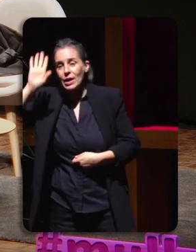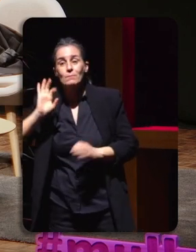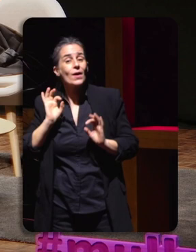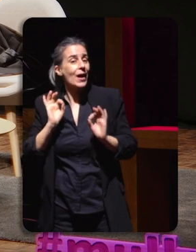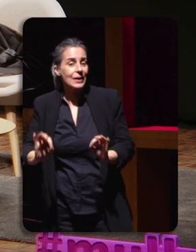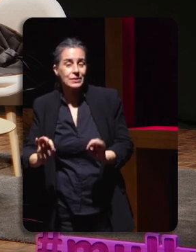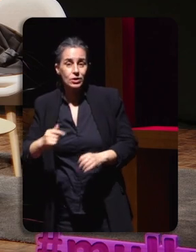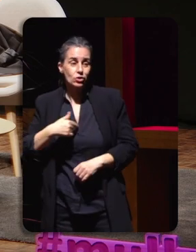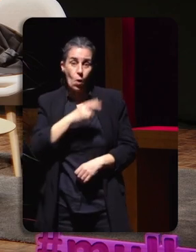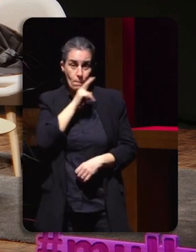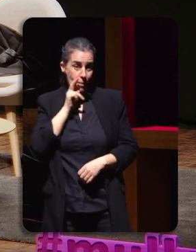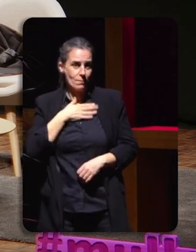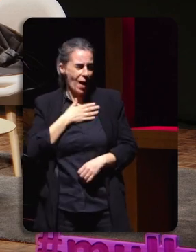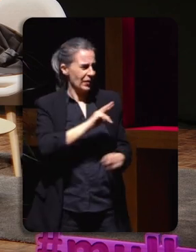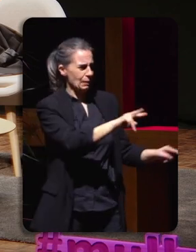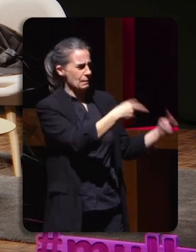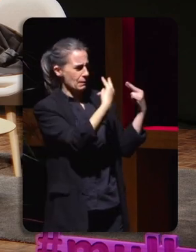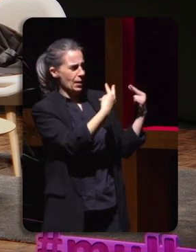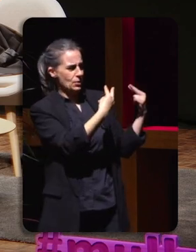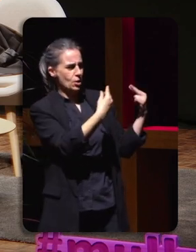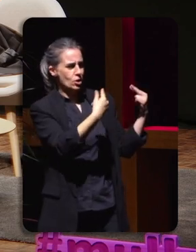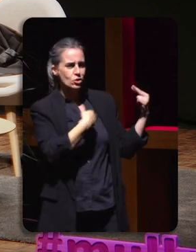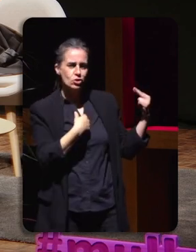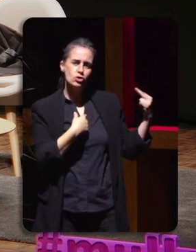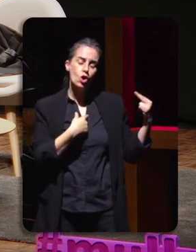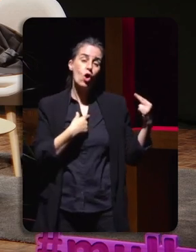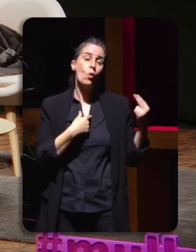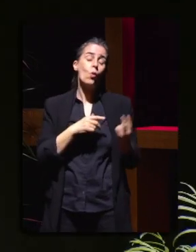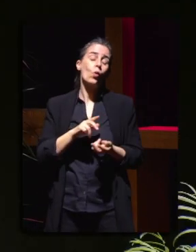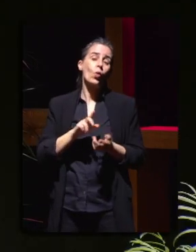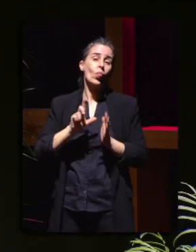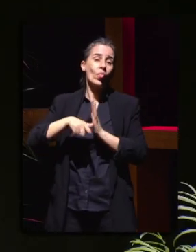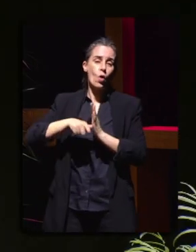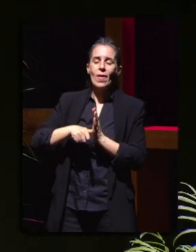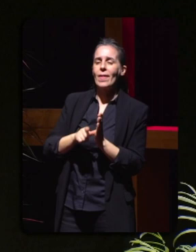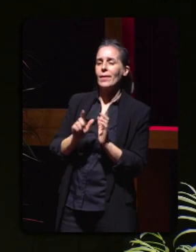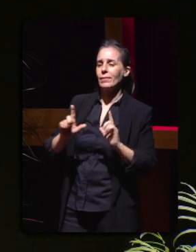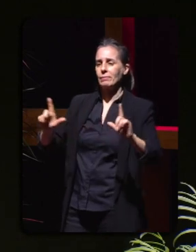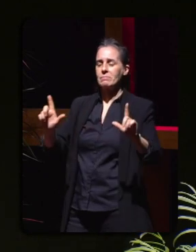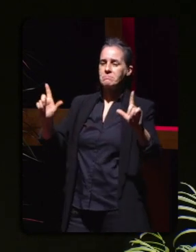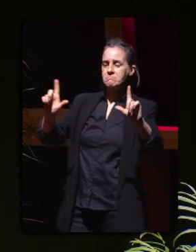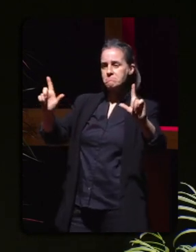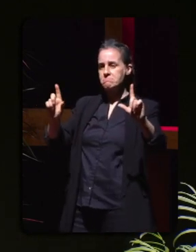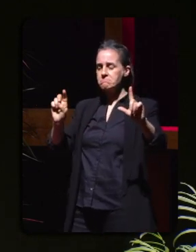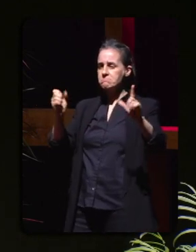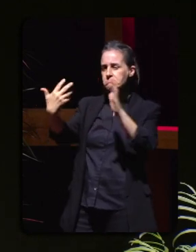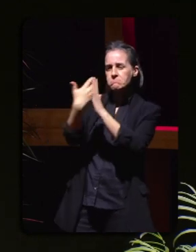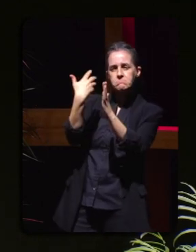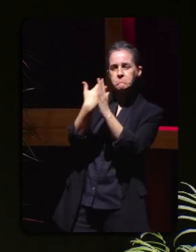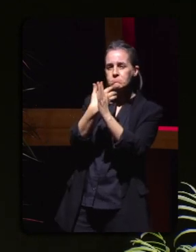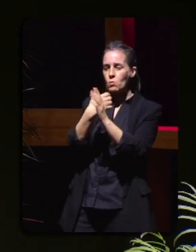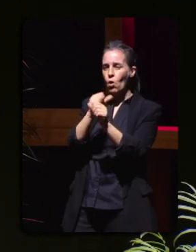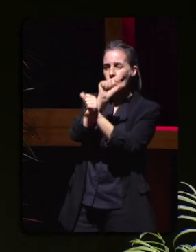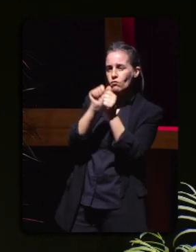en el sofá viéndome con un Dvd una colega que venga a hacerse los cruces del yo que sé por pero yo